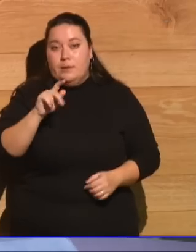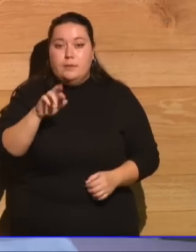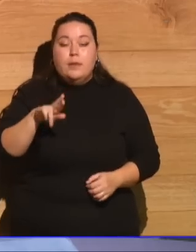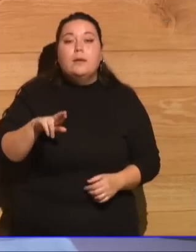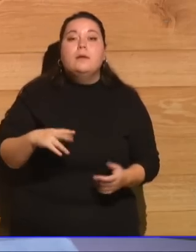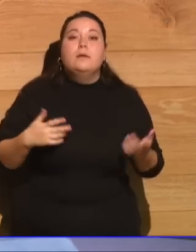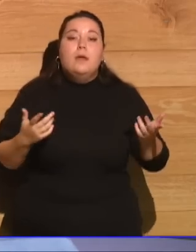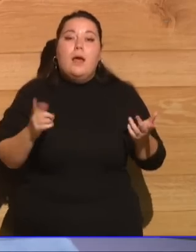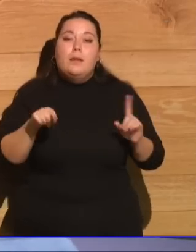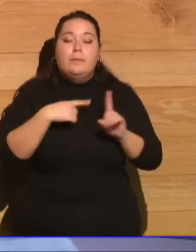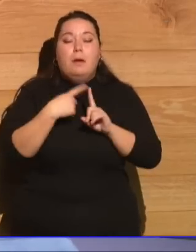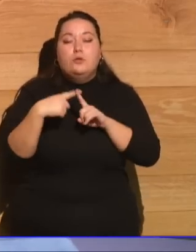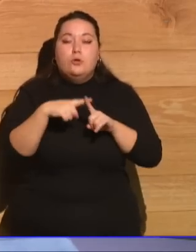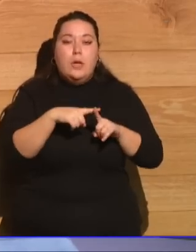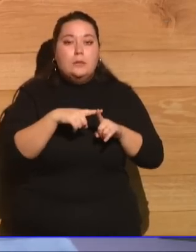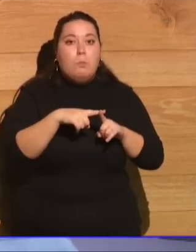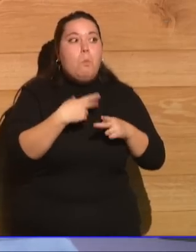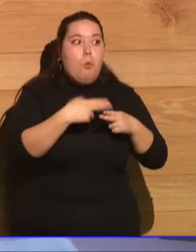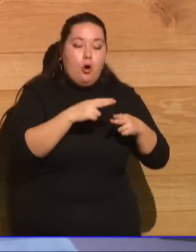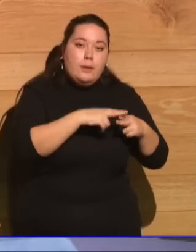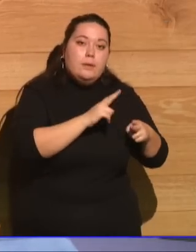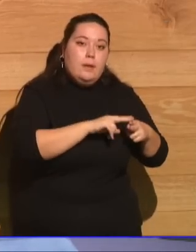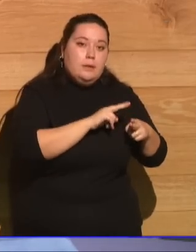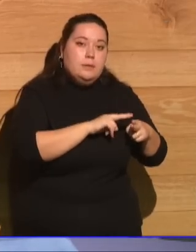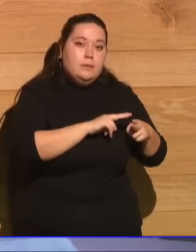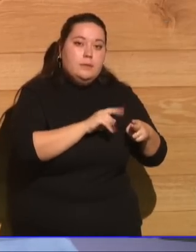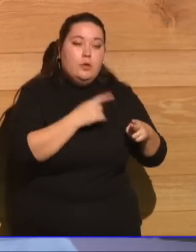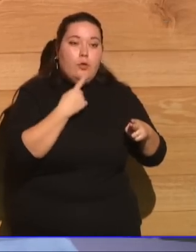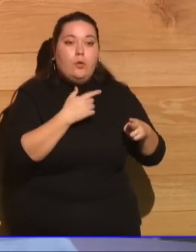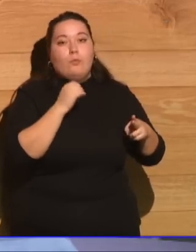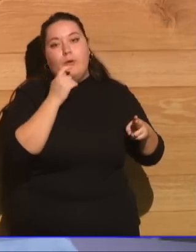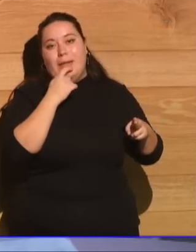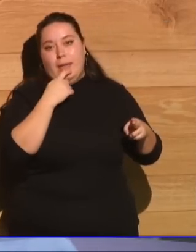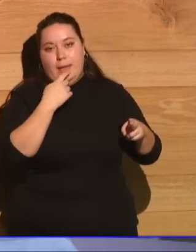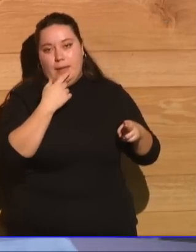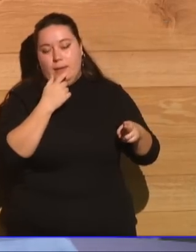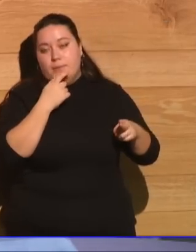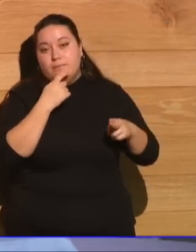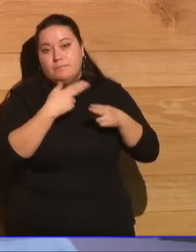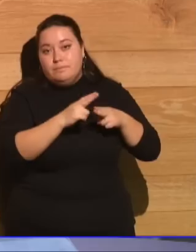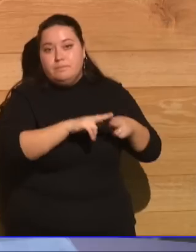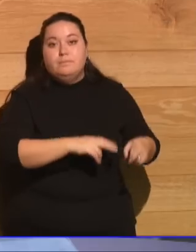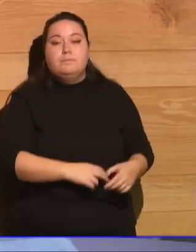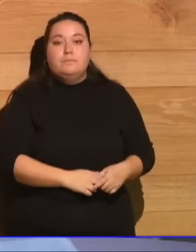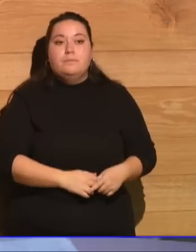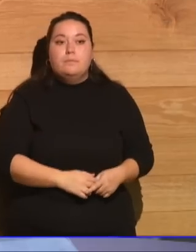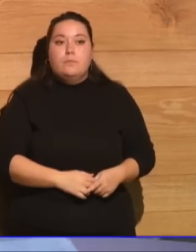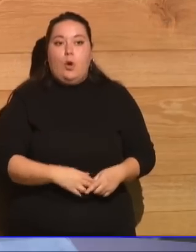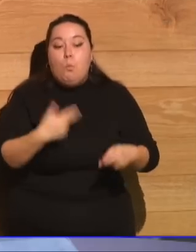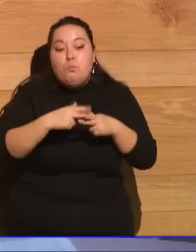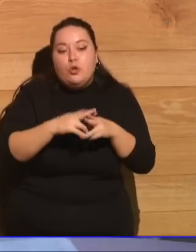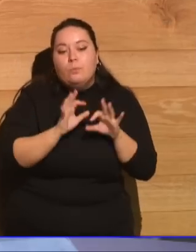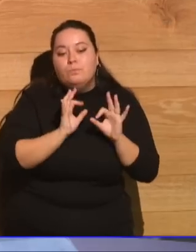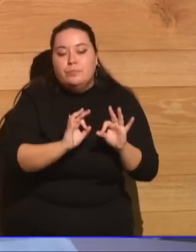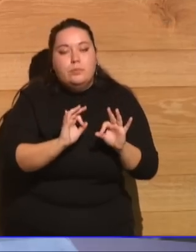y que además tiene cosas políticas que decir, y cuando digo políticas lo digo en el sentido anglosajón. No en el sentido